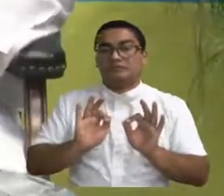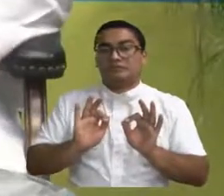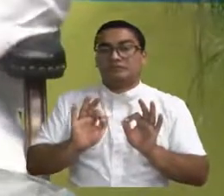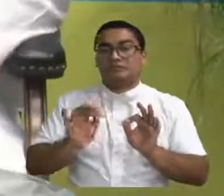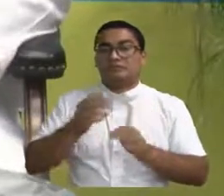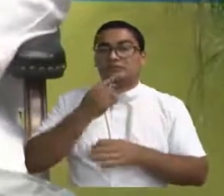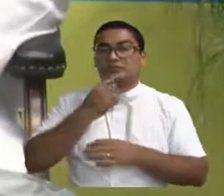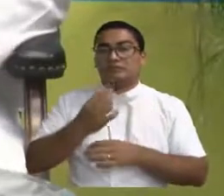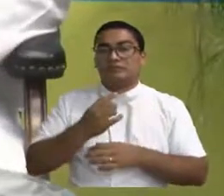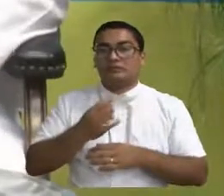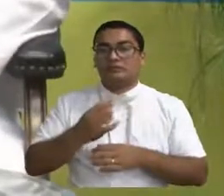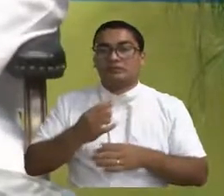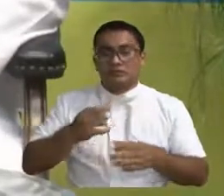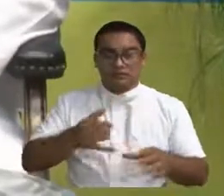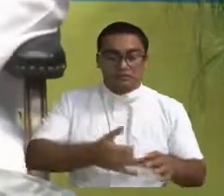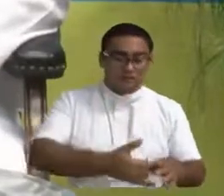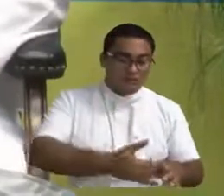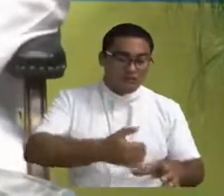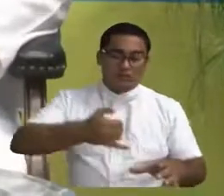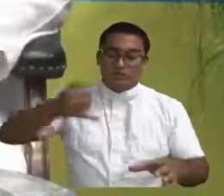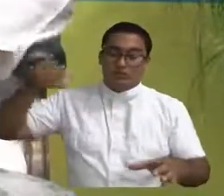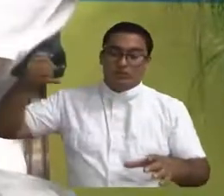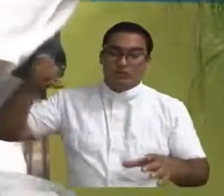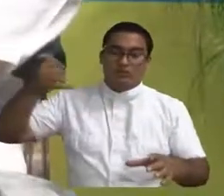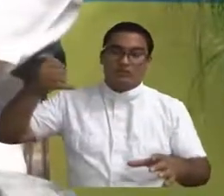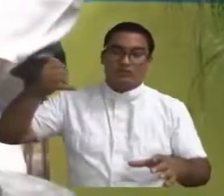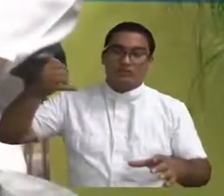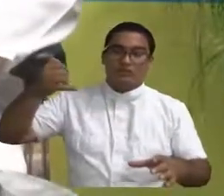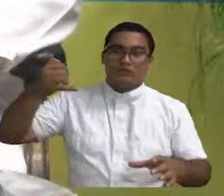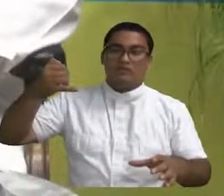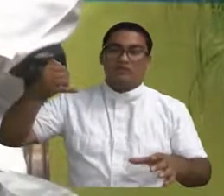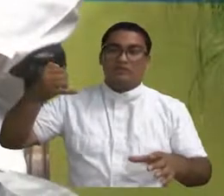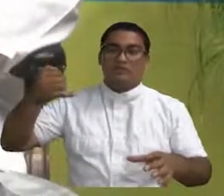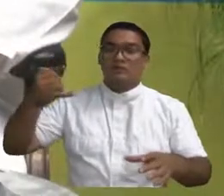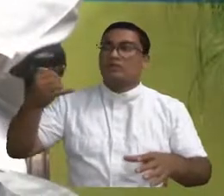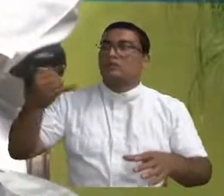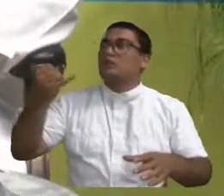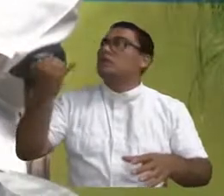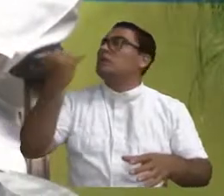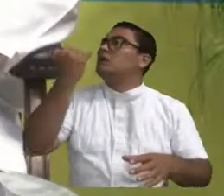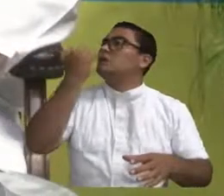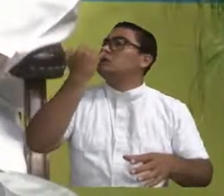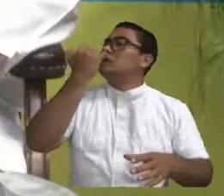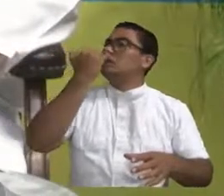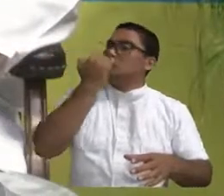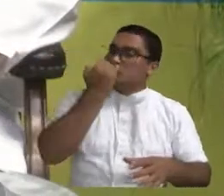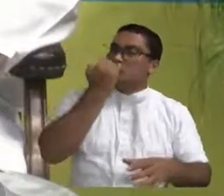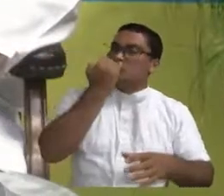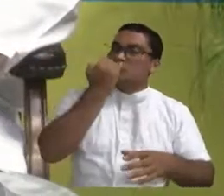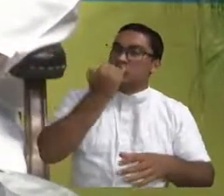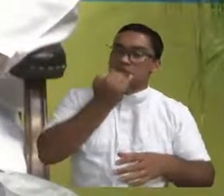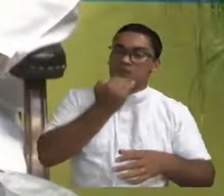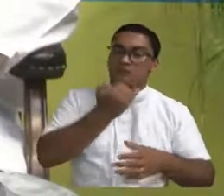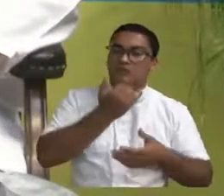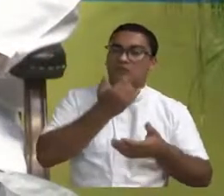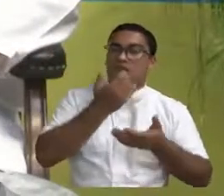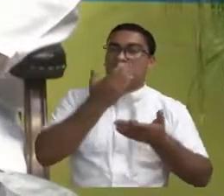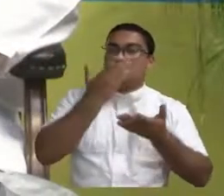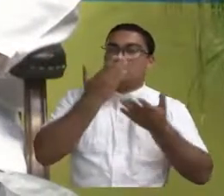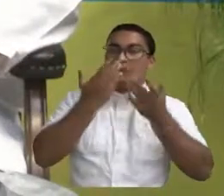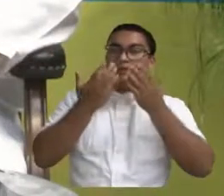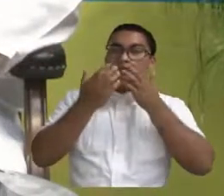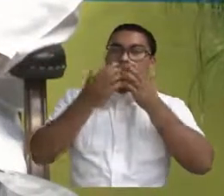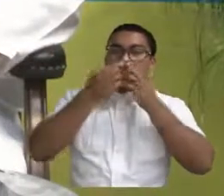nosotros sacamos con la jeringa, llenamos varias veces la jeringa y se la echamos en una fosa nasal, de manera que esta solución salina que estamos echando